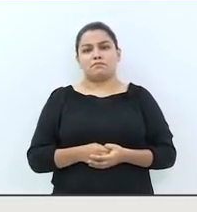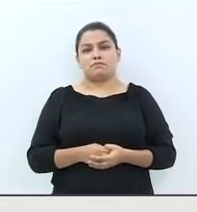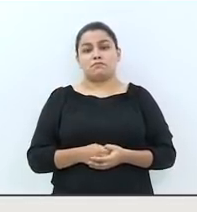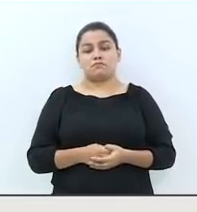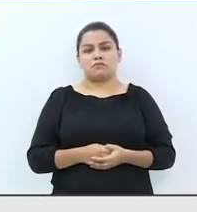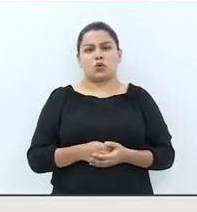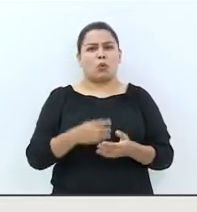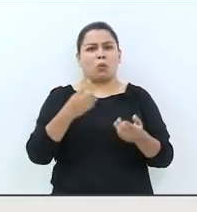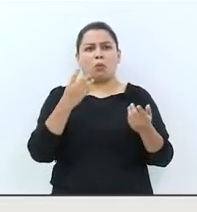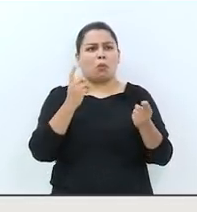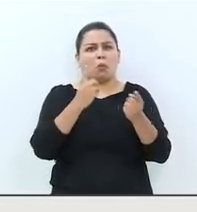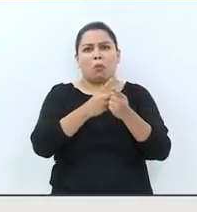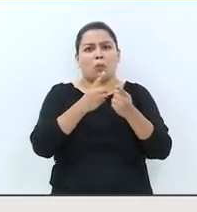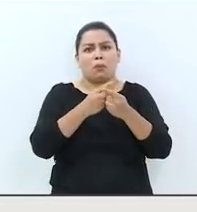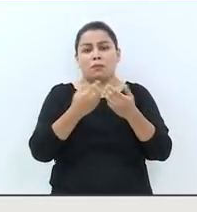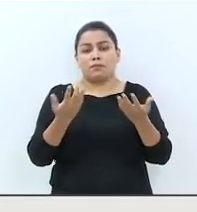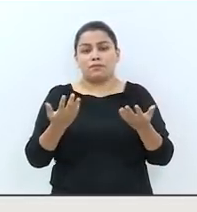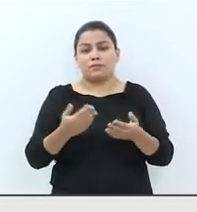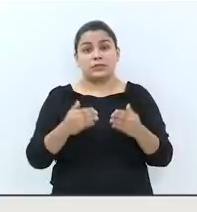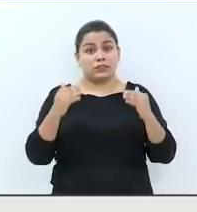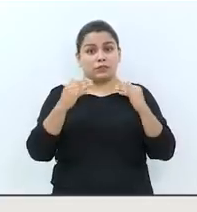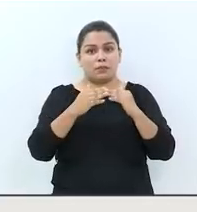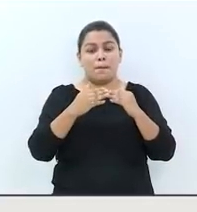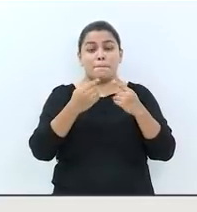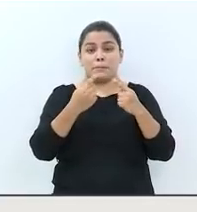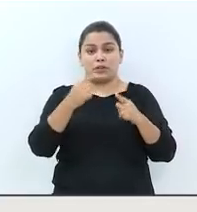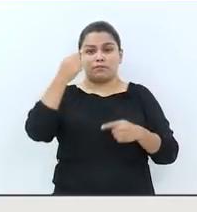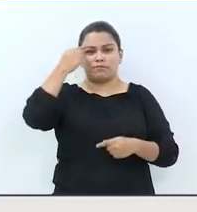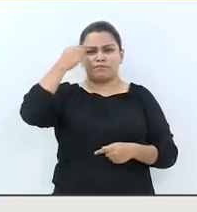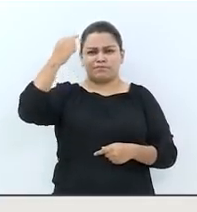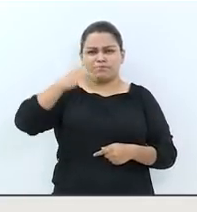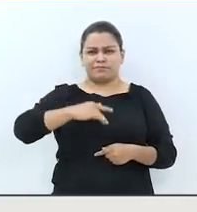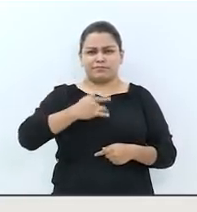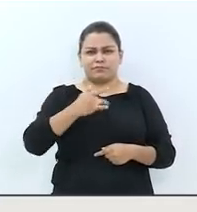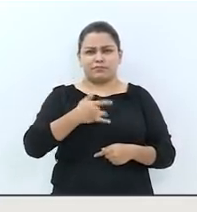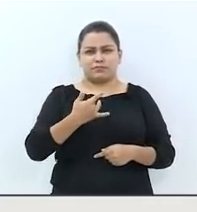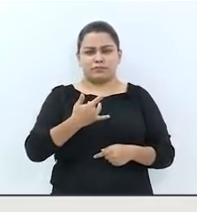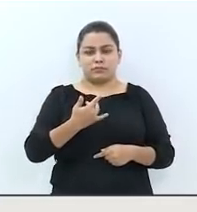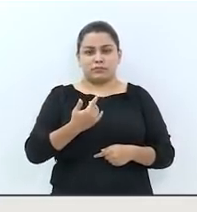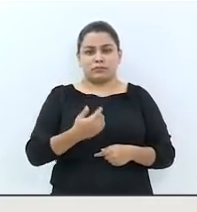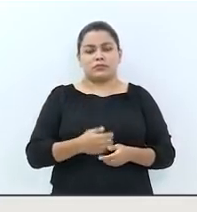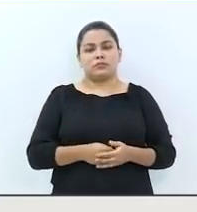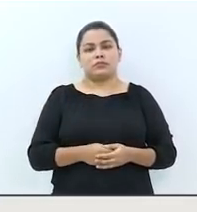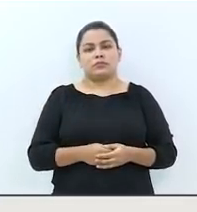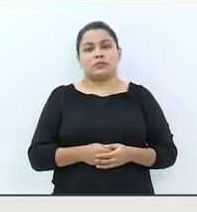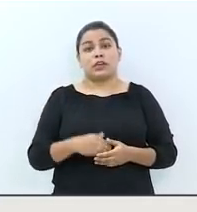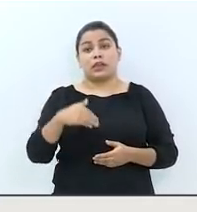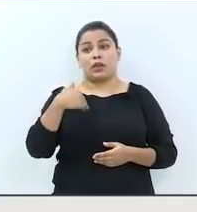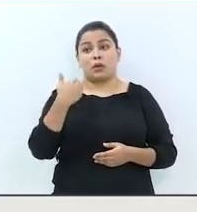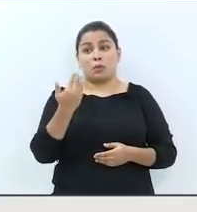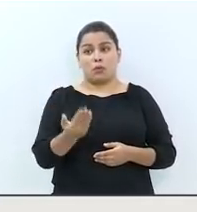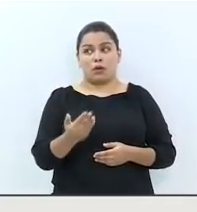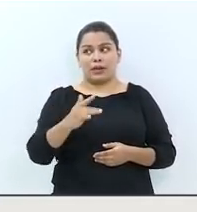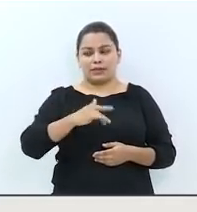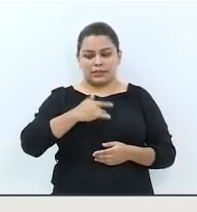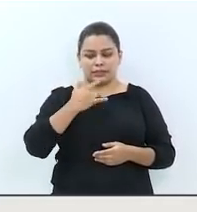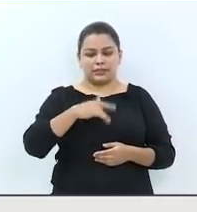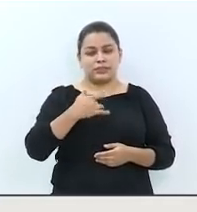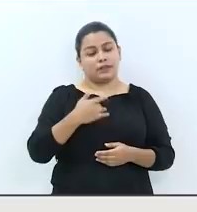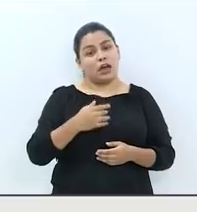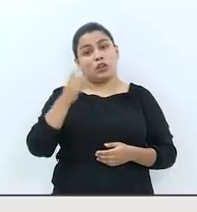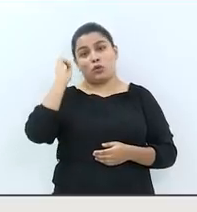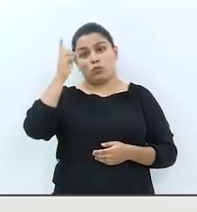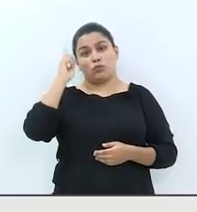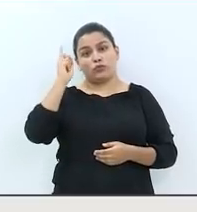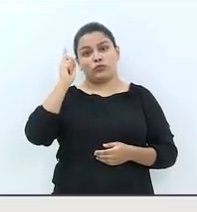conocer también, pero esta idea de sensibilidad nos invita a ir más allá. La sensibilidad de la o el